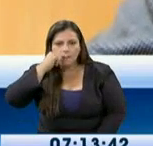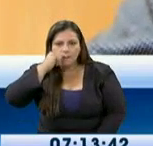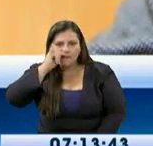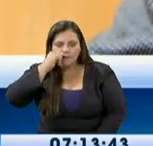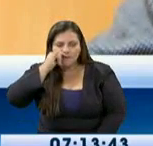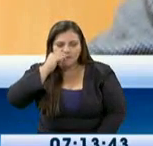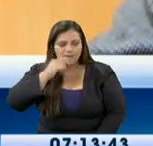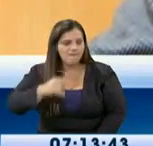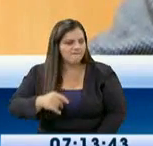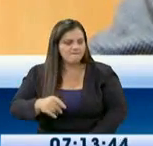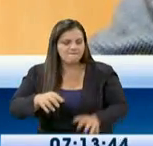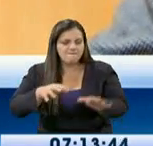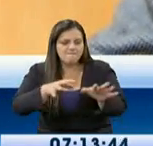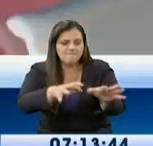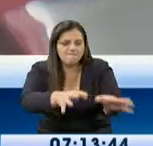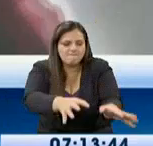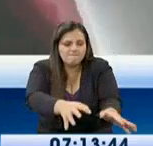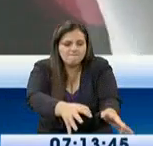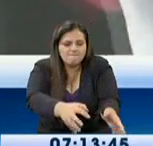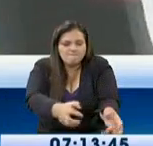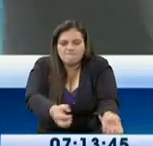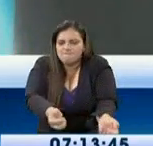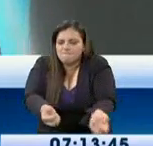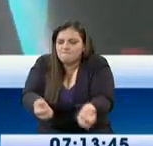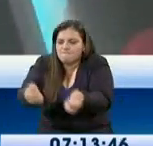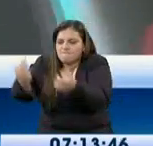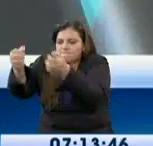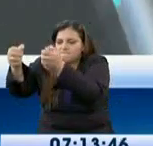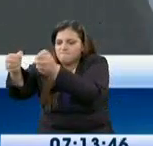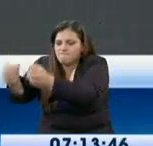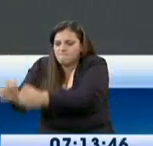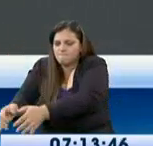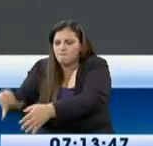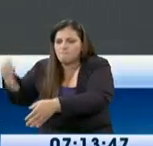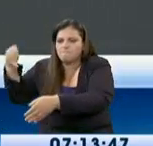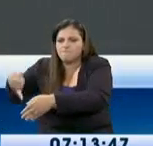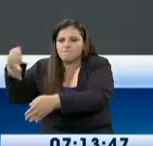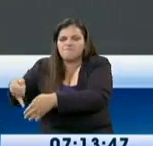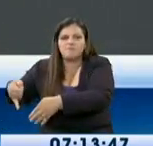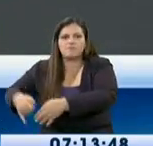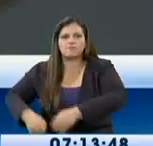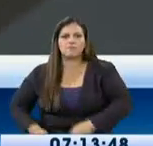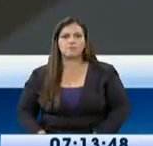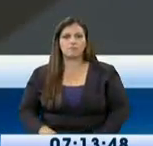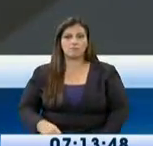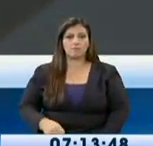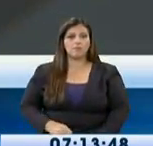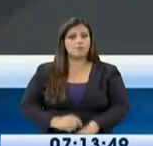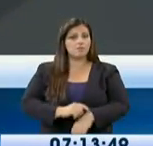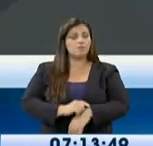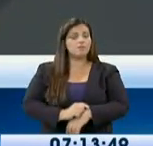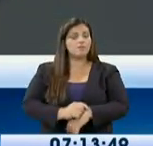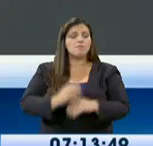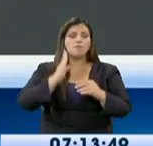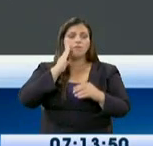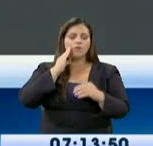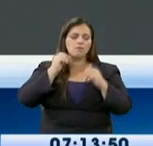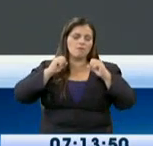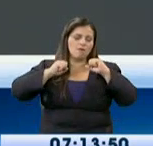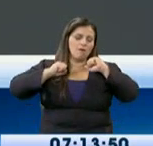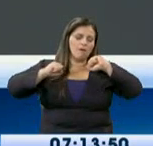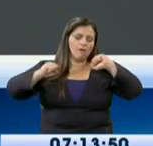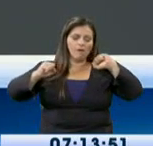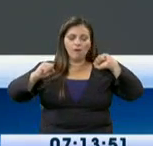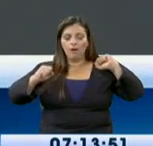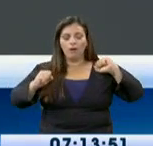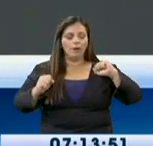procedido a violarlo. Minutos después, la madre se despierta y al no encontrar al niño en la cama, lo busca y se entera